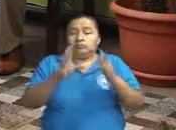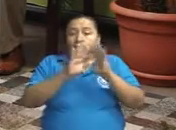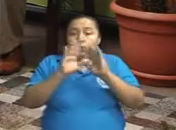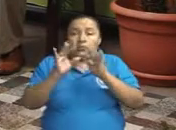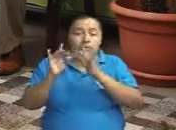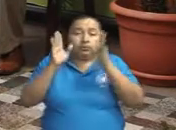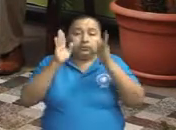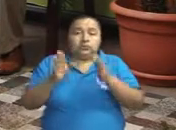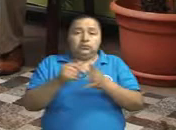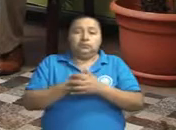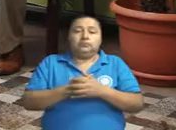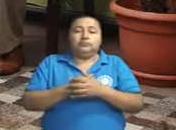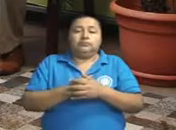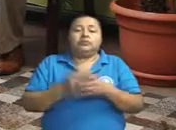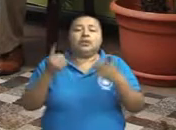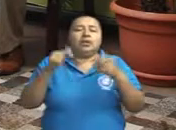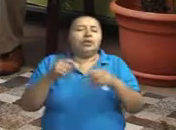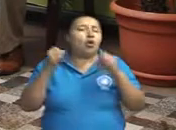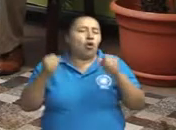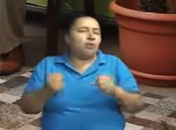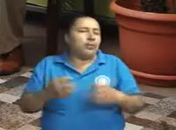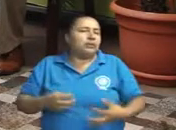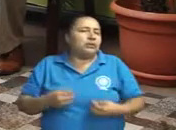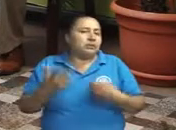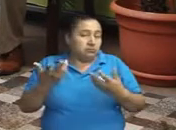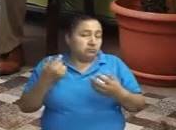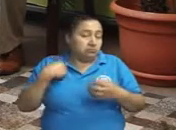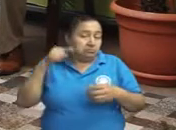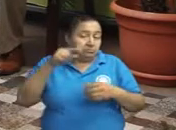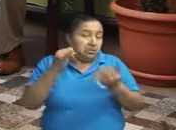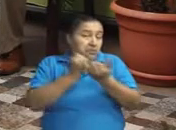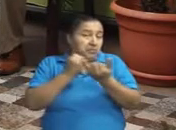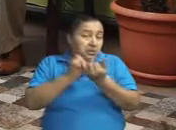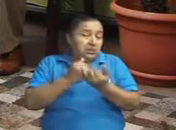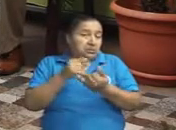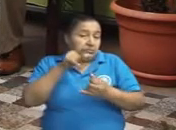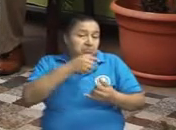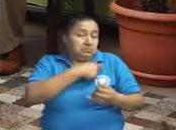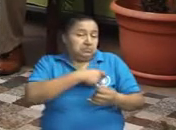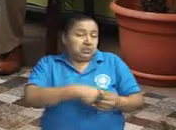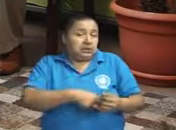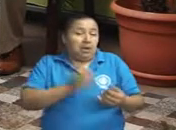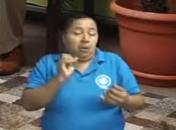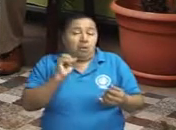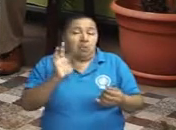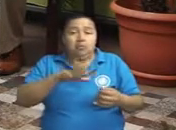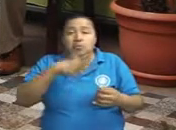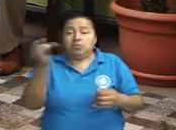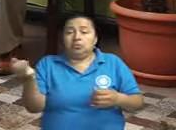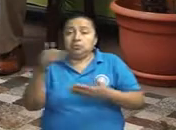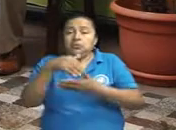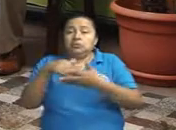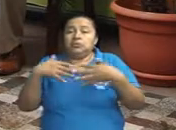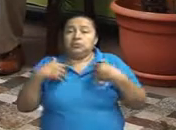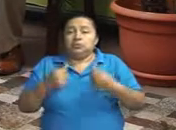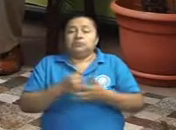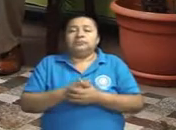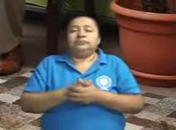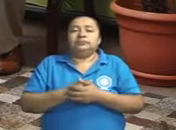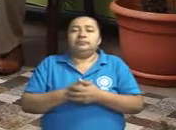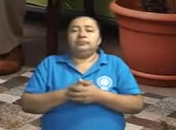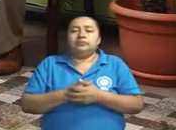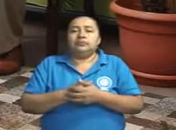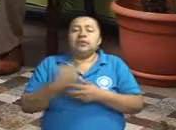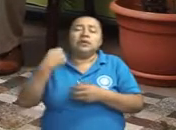en la mujer. De la mujer. En este caso, si es un hombre, ¿también se trata en el Berta Calderón o en otra unidad de salud? Generalmente